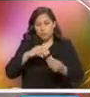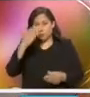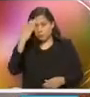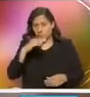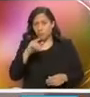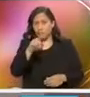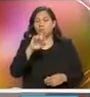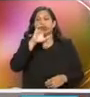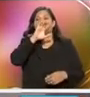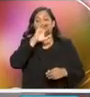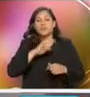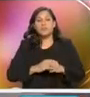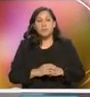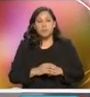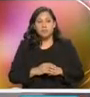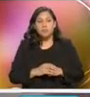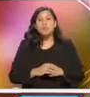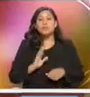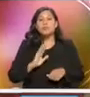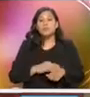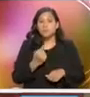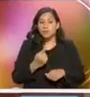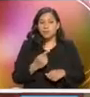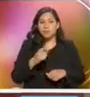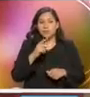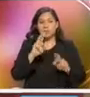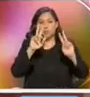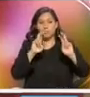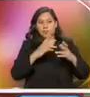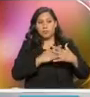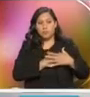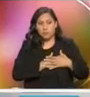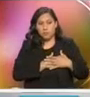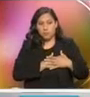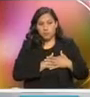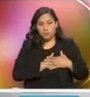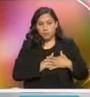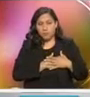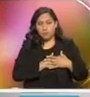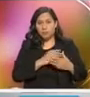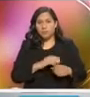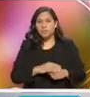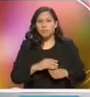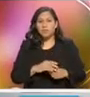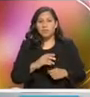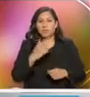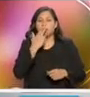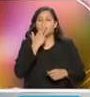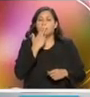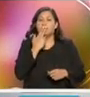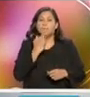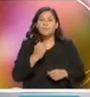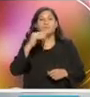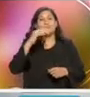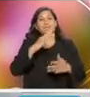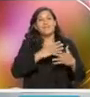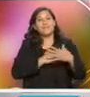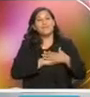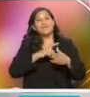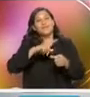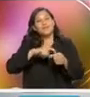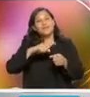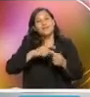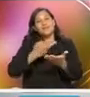Te vas a sorprender Increíble, de lo que es el amor. Parece maravilloso. No es lo dulce que siempre hemos pensado que es el amor. Color de rosa que